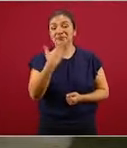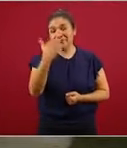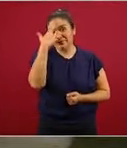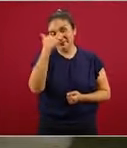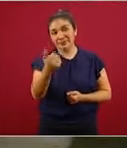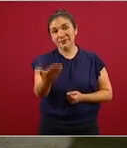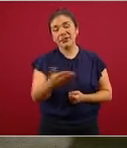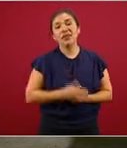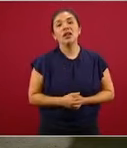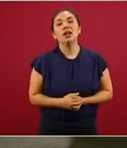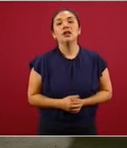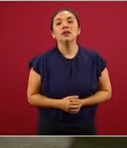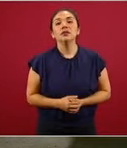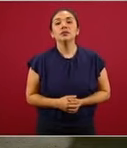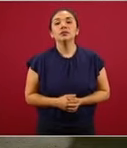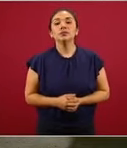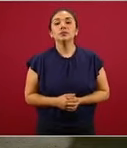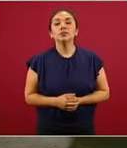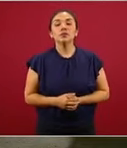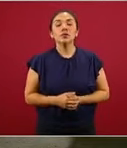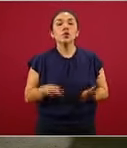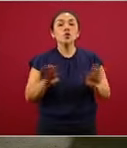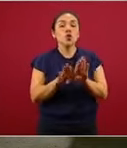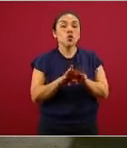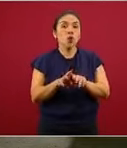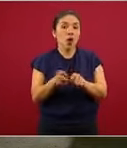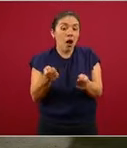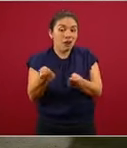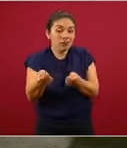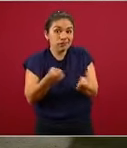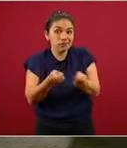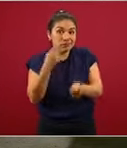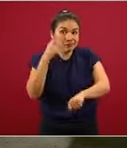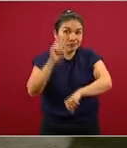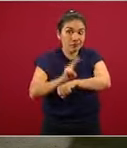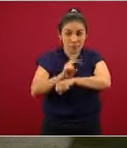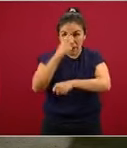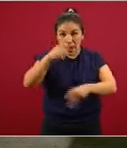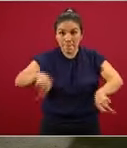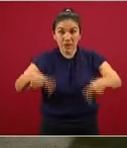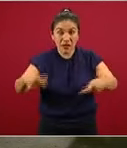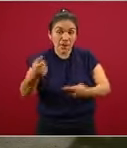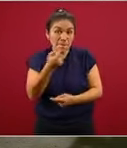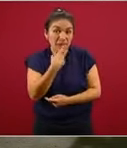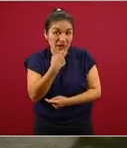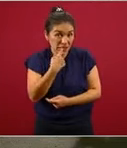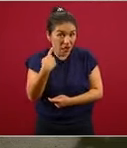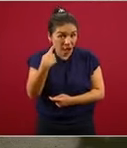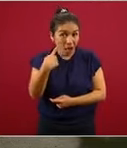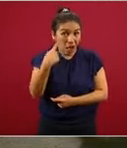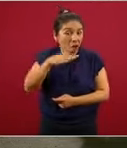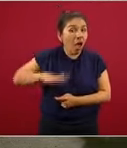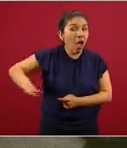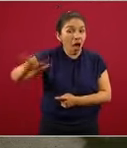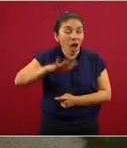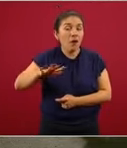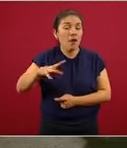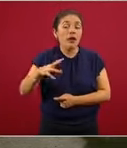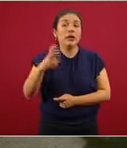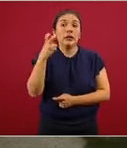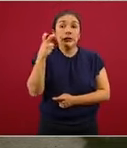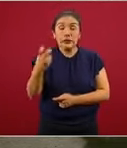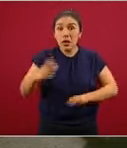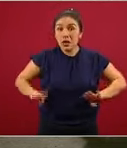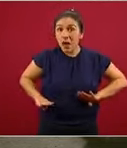esto, Liliana. La regulación de la venta de medicamentos en general y antibióticos en